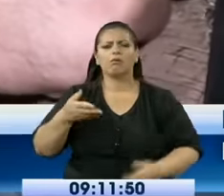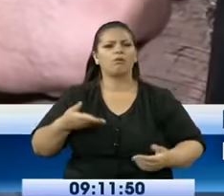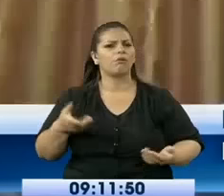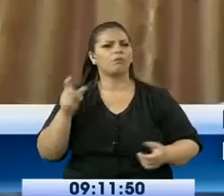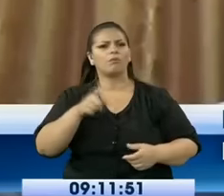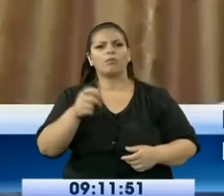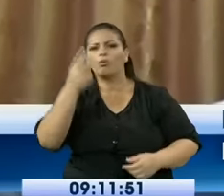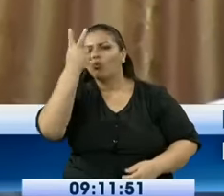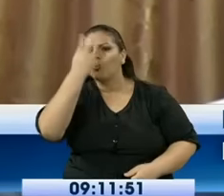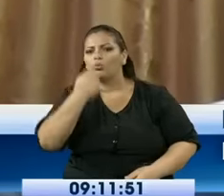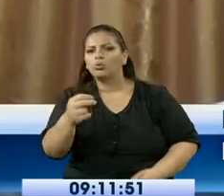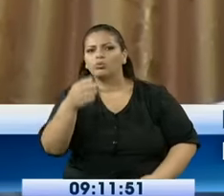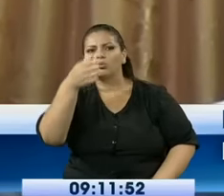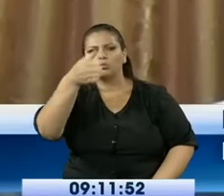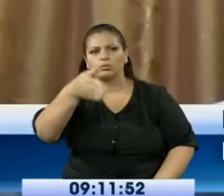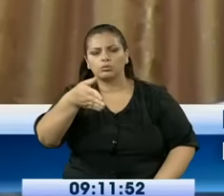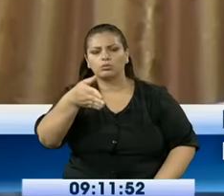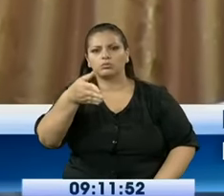mexicana.